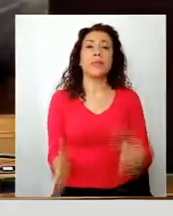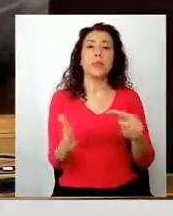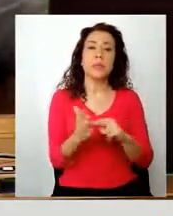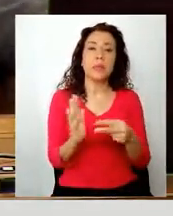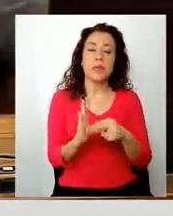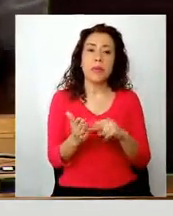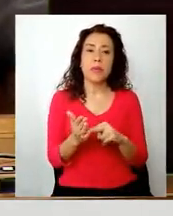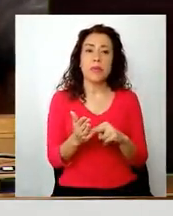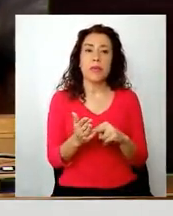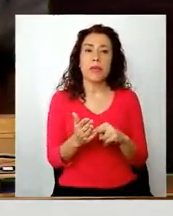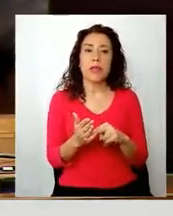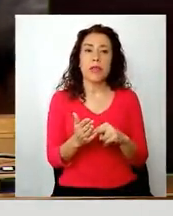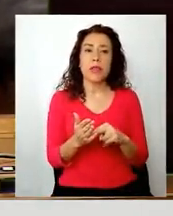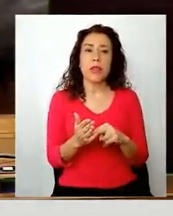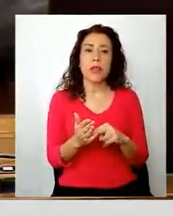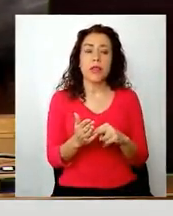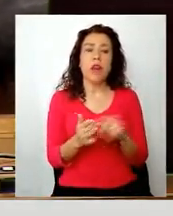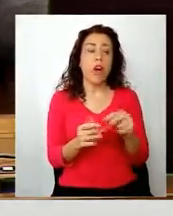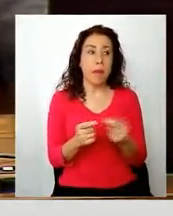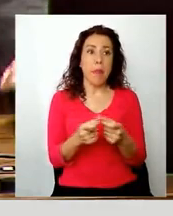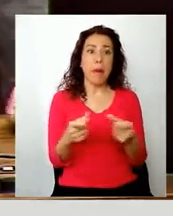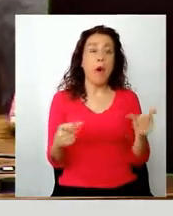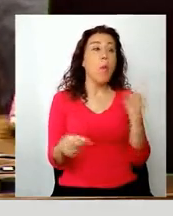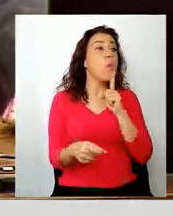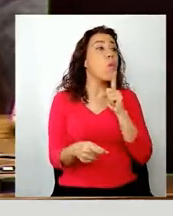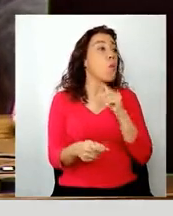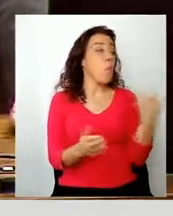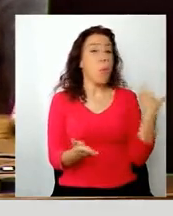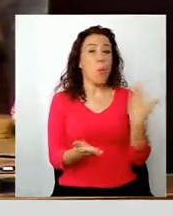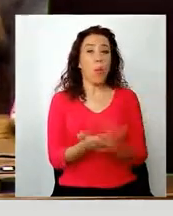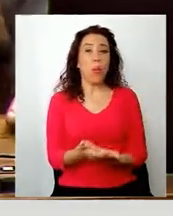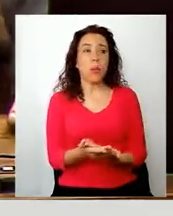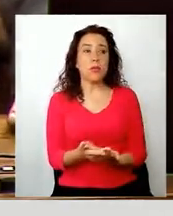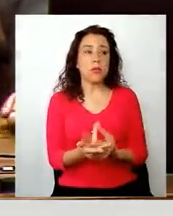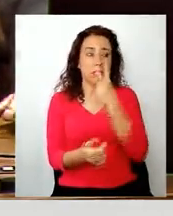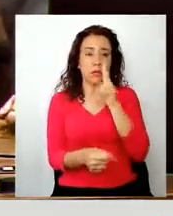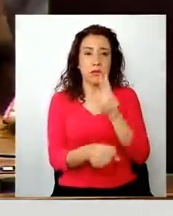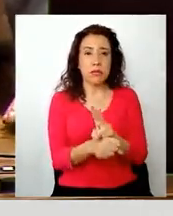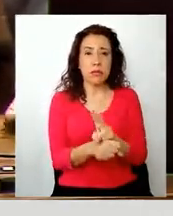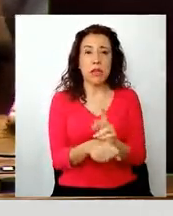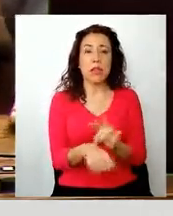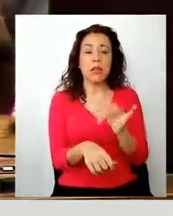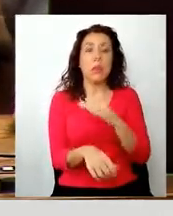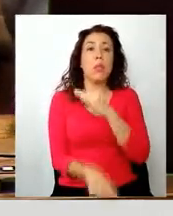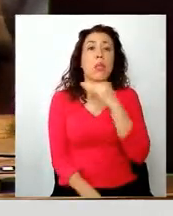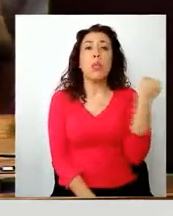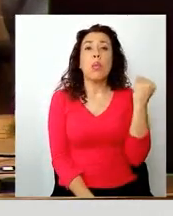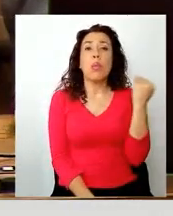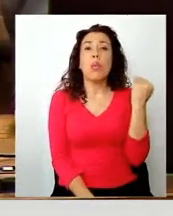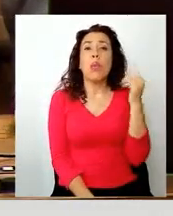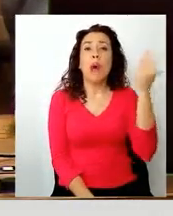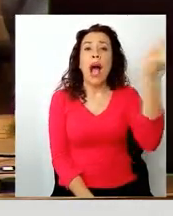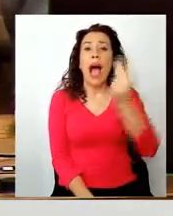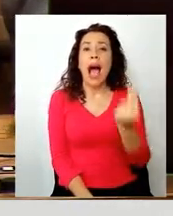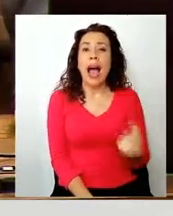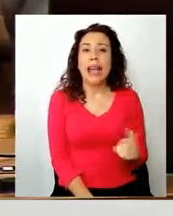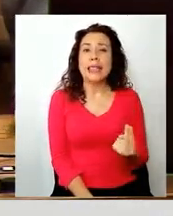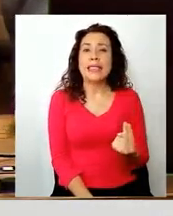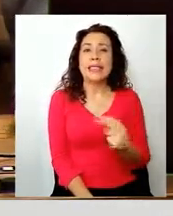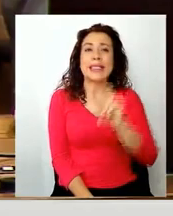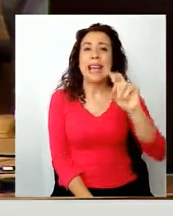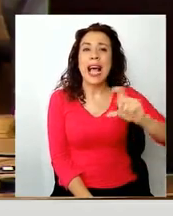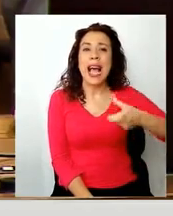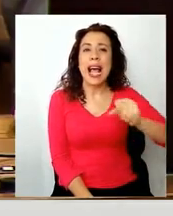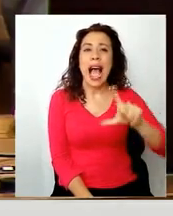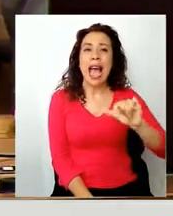al alza solo en el último tiempo hemos sido testigos del sensible fallecimiento del artista urbano Gali Gali y también